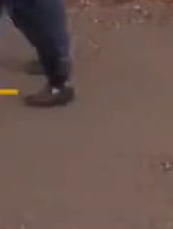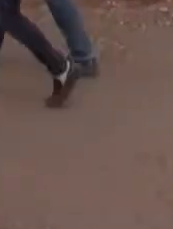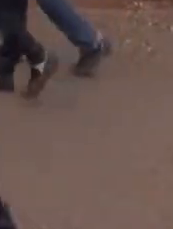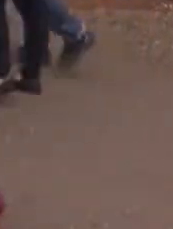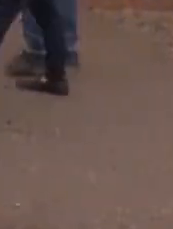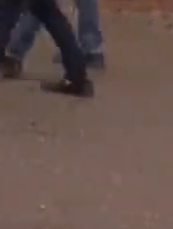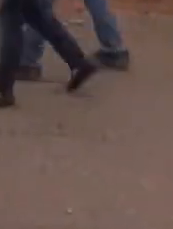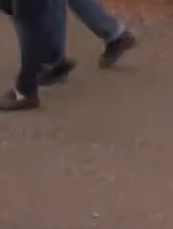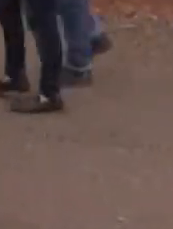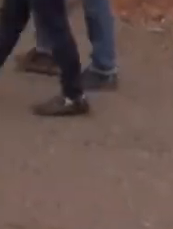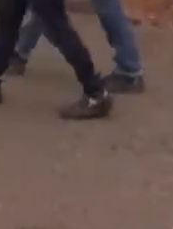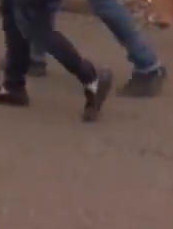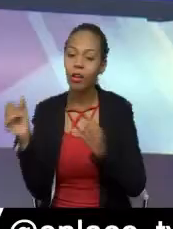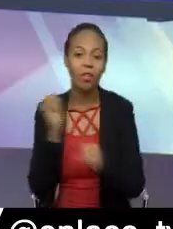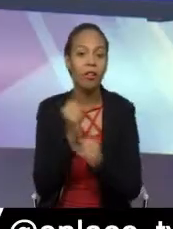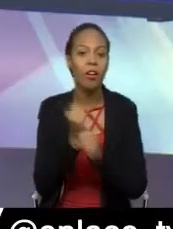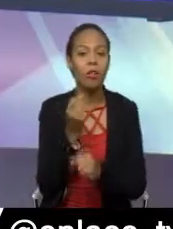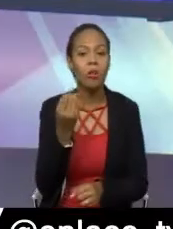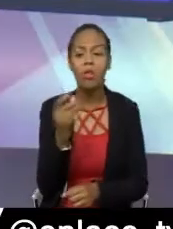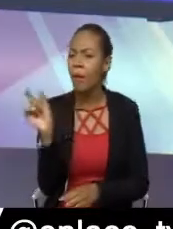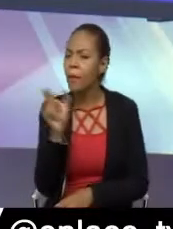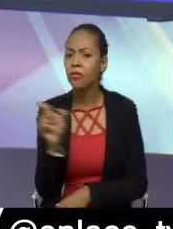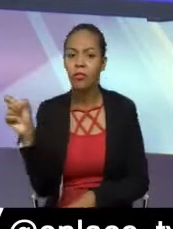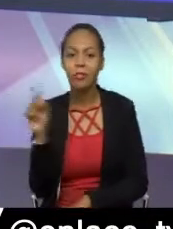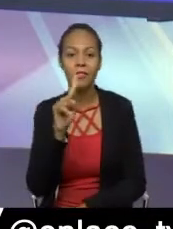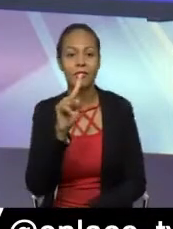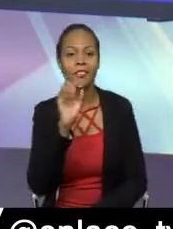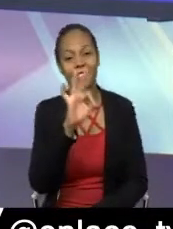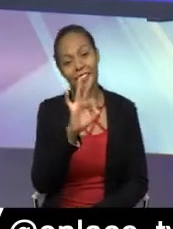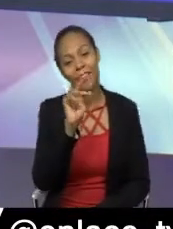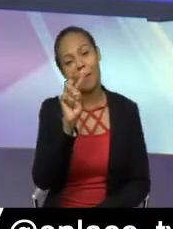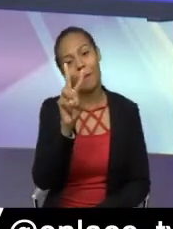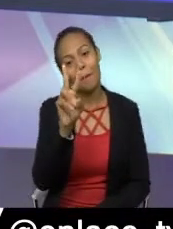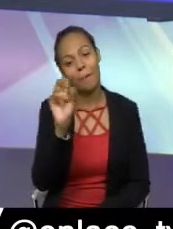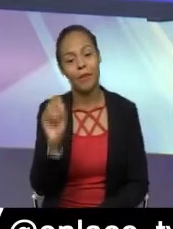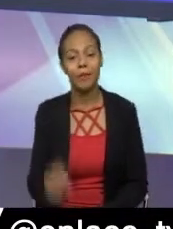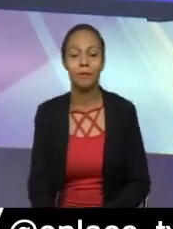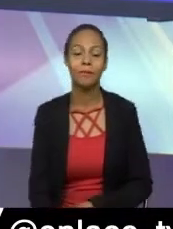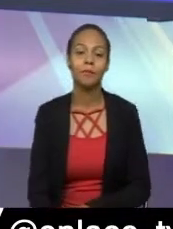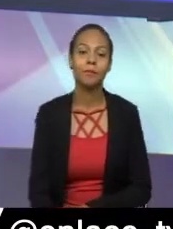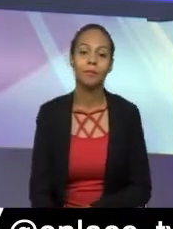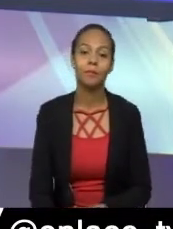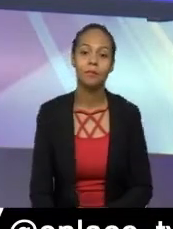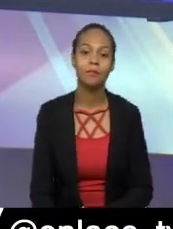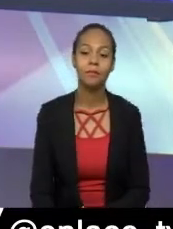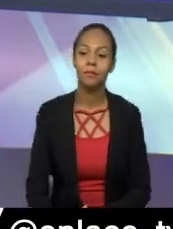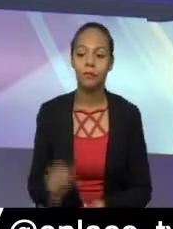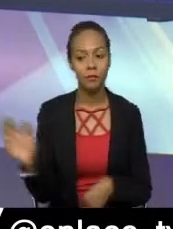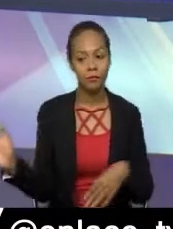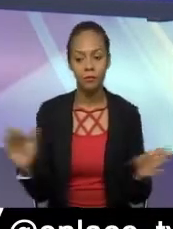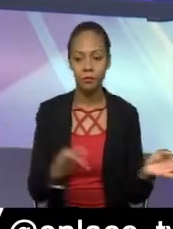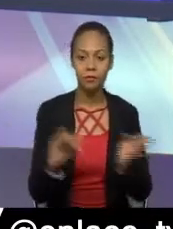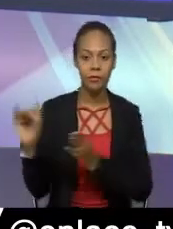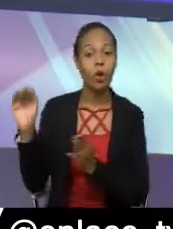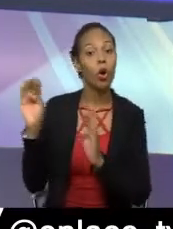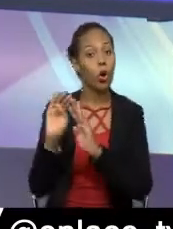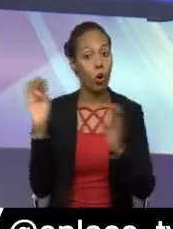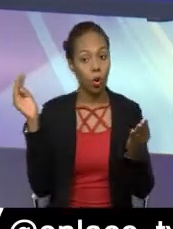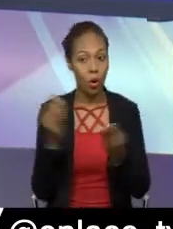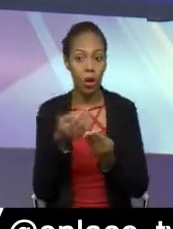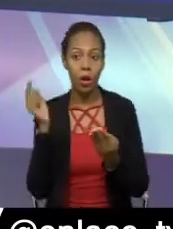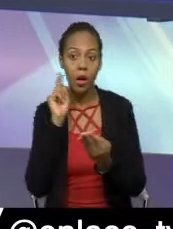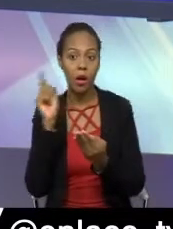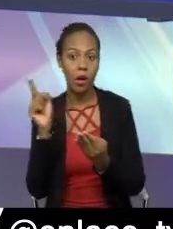320 fuentes de empleo. En otras noticias, el megacolegio Juan Francisco Sarasti de la Comuna 3 de la ciudad se convirtió